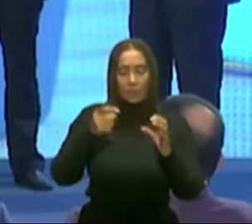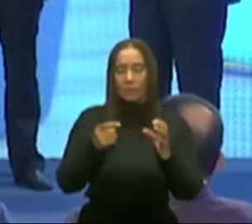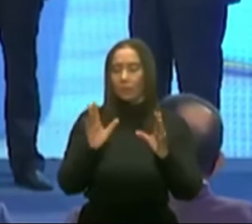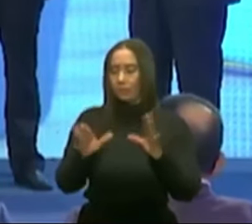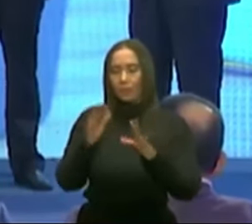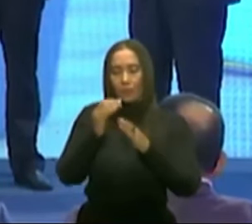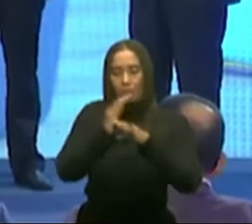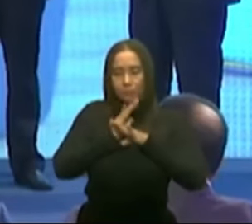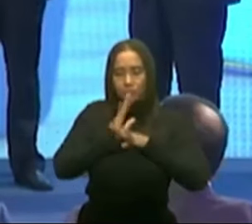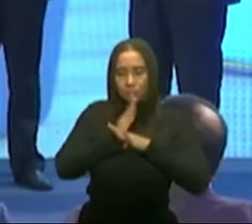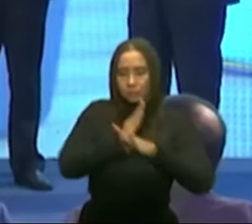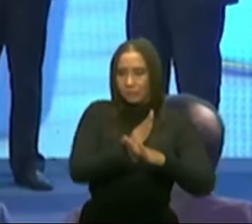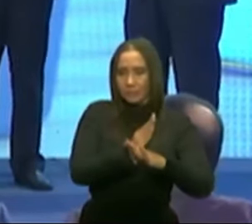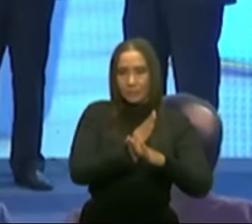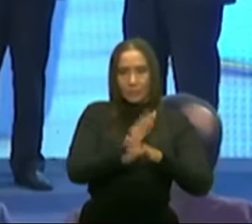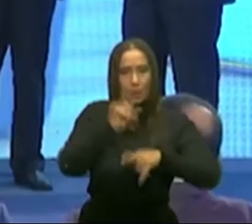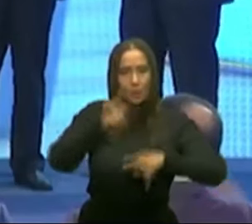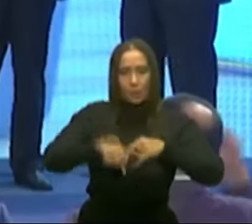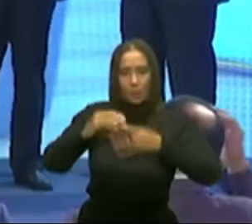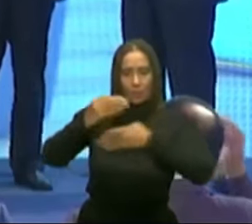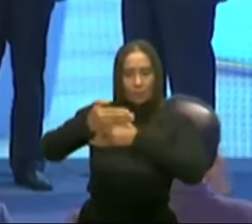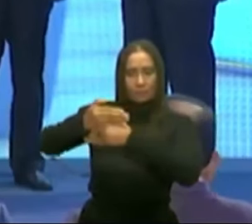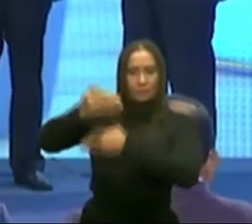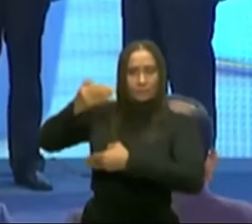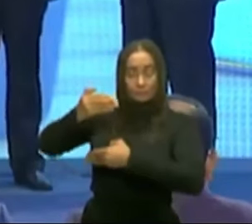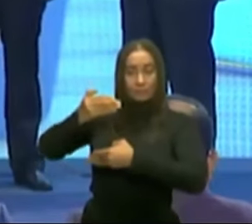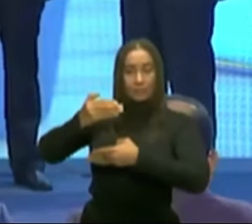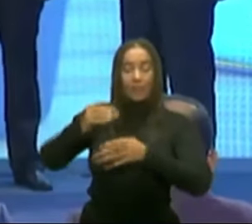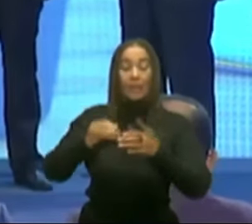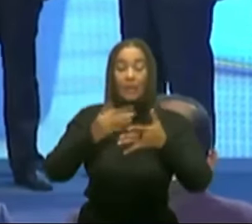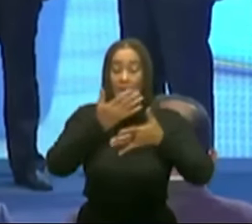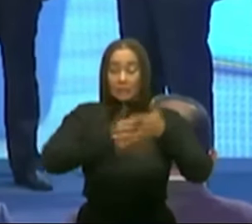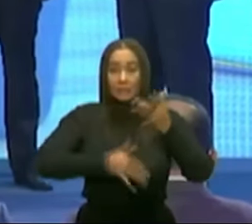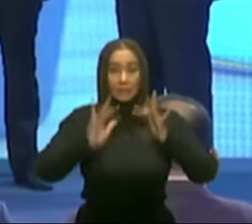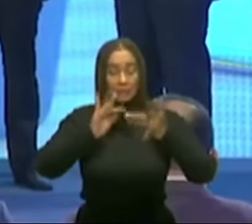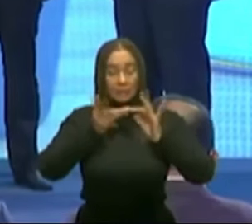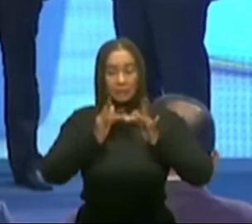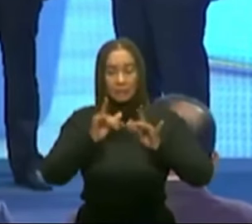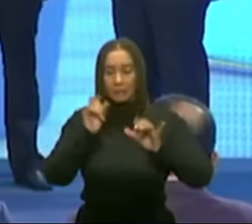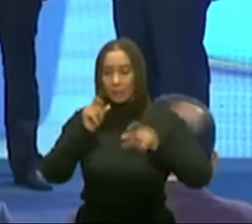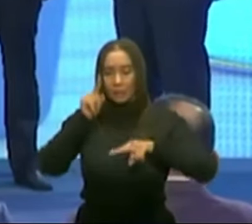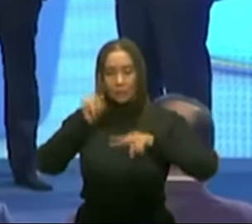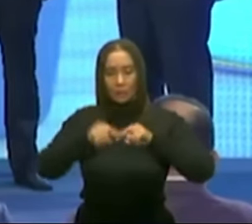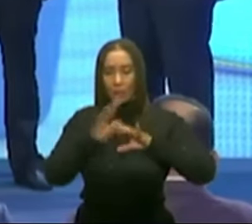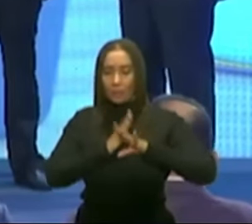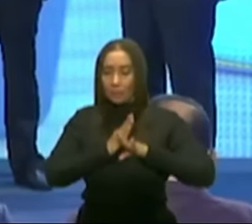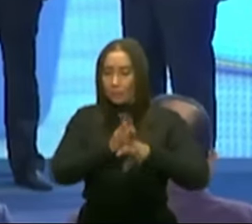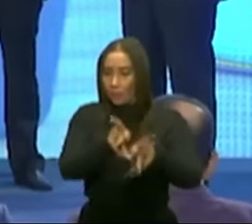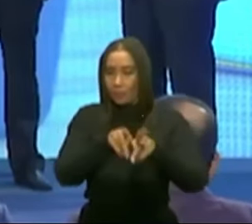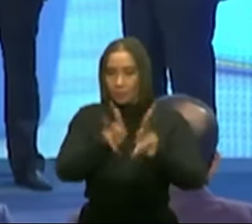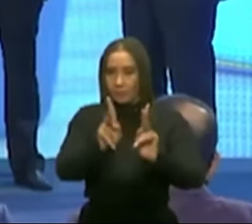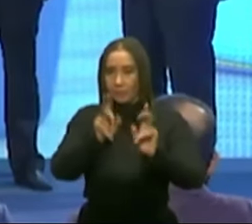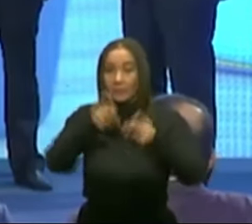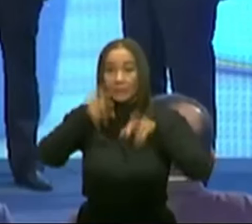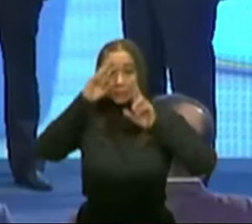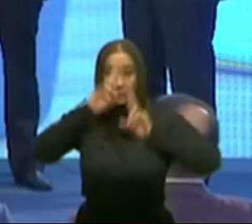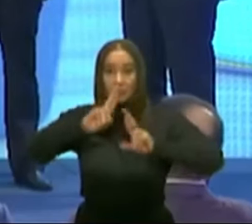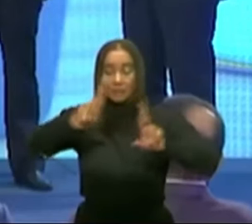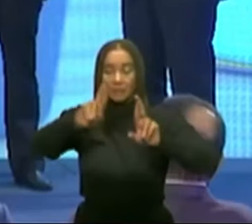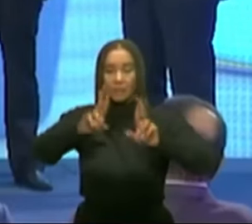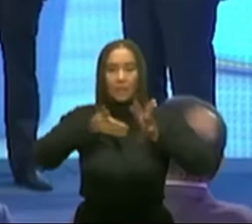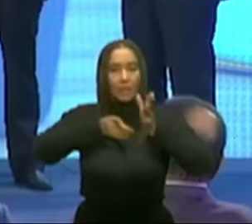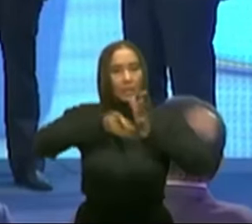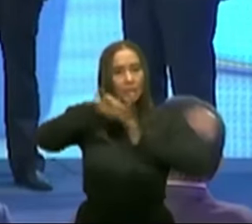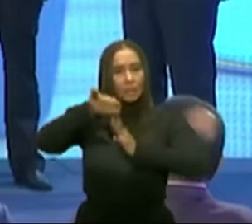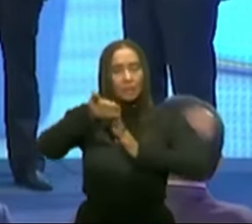reguladas en la ley. Es decir, las grandes plataformas digitales tienen que respetar el